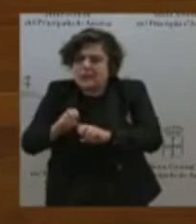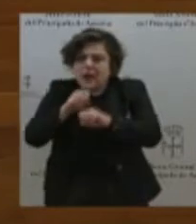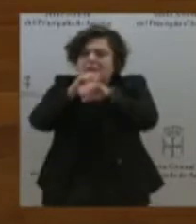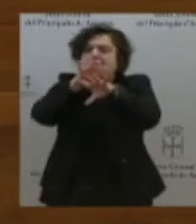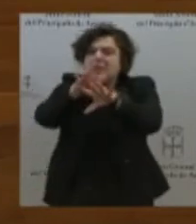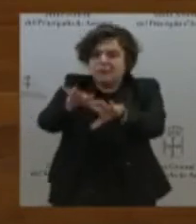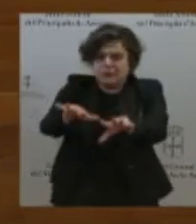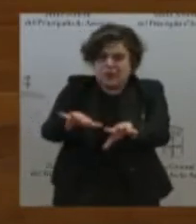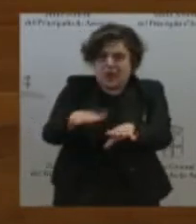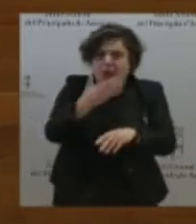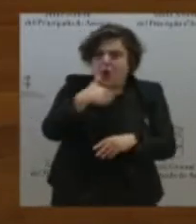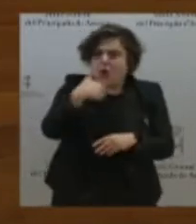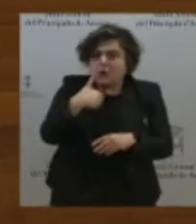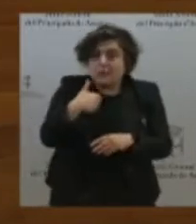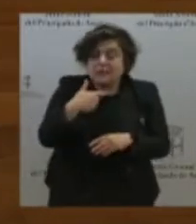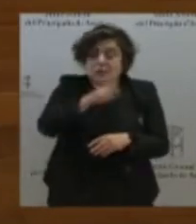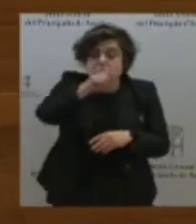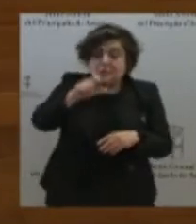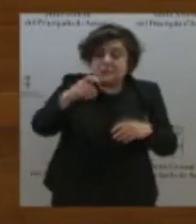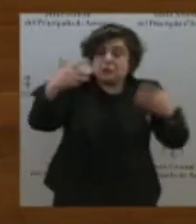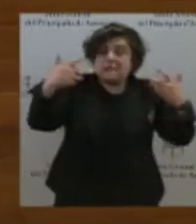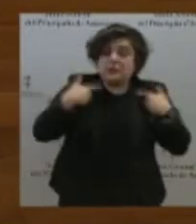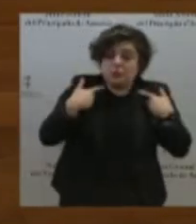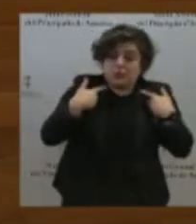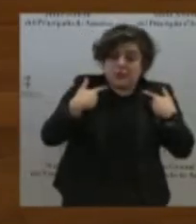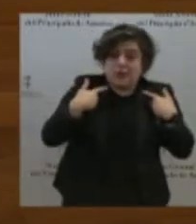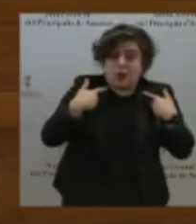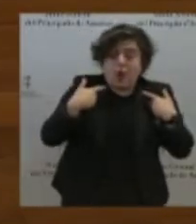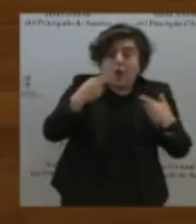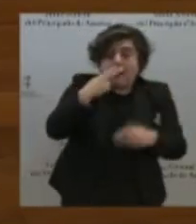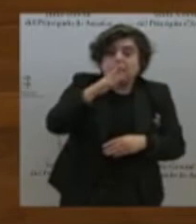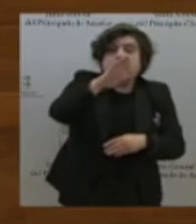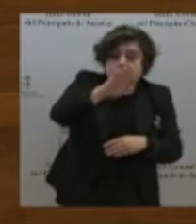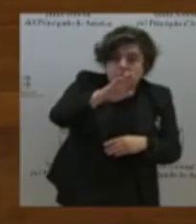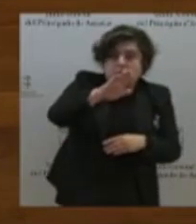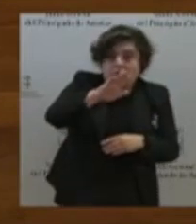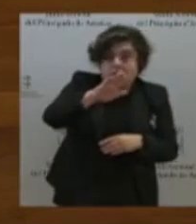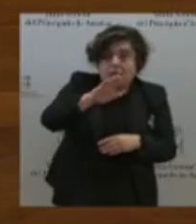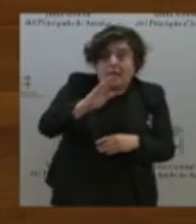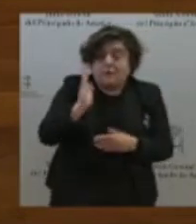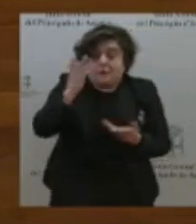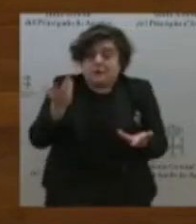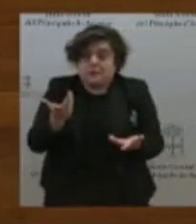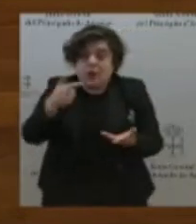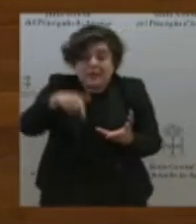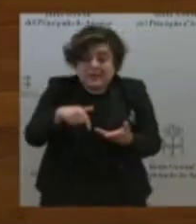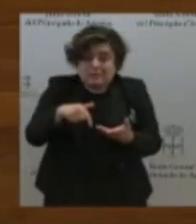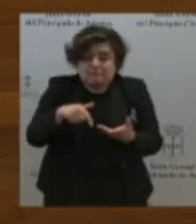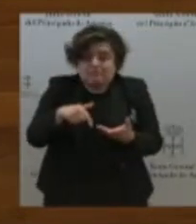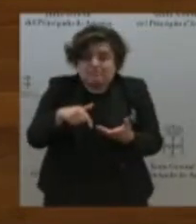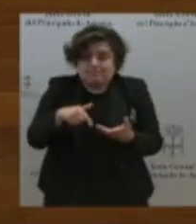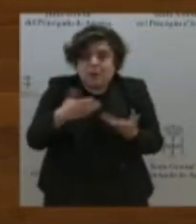nazismo. De esta sólida infraestructura memorialística europea podemos no solo aprender, sino